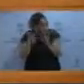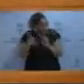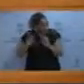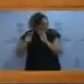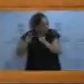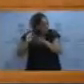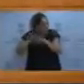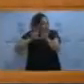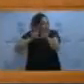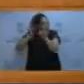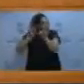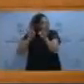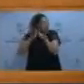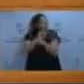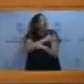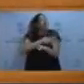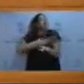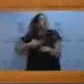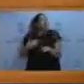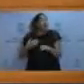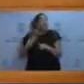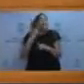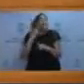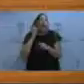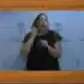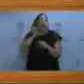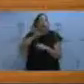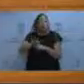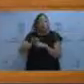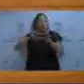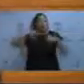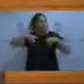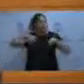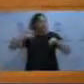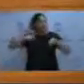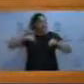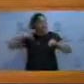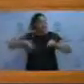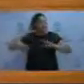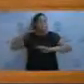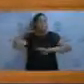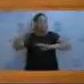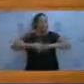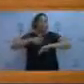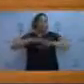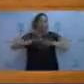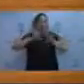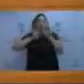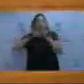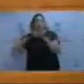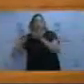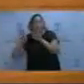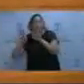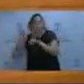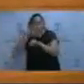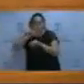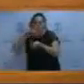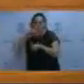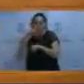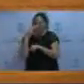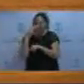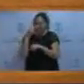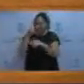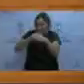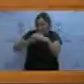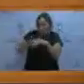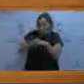quieran. El día 14 acaba el plazo de presentación de candidatos, ya veremos lo que sale, ¿no? Pero el mérito de la capacidad, señora consejera, se valoran de otra